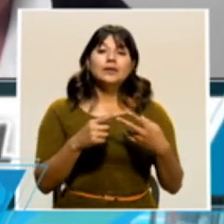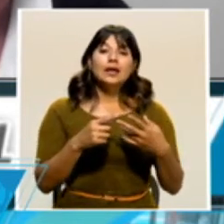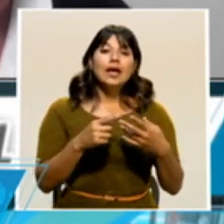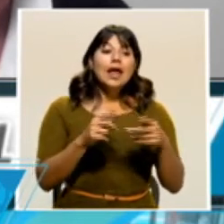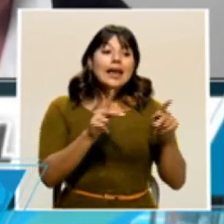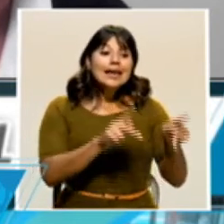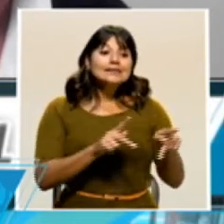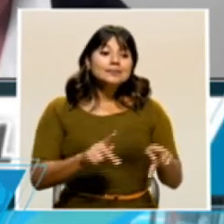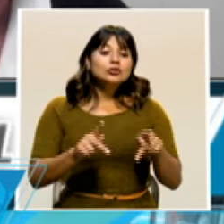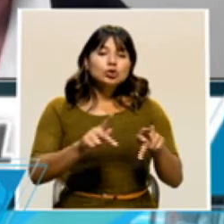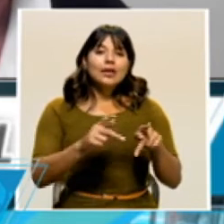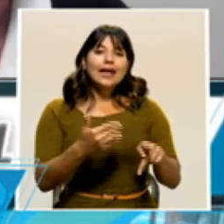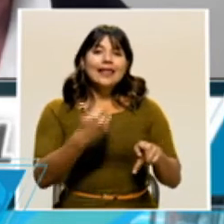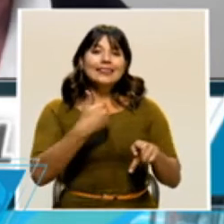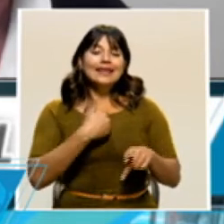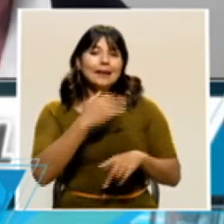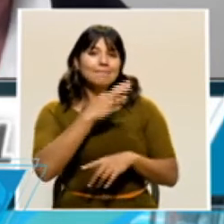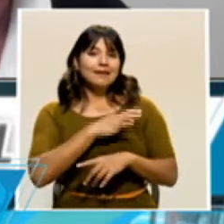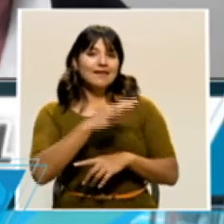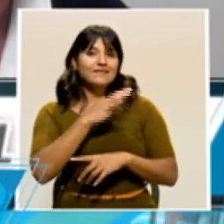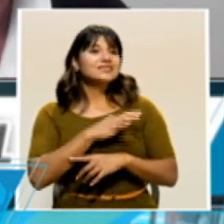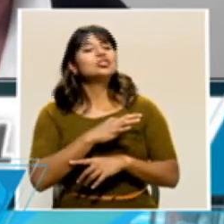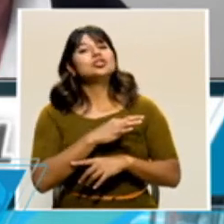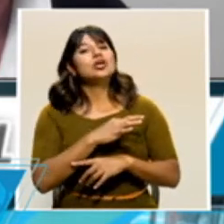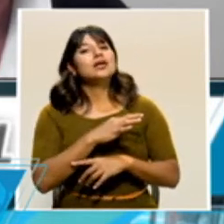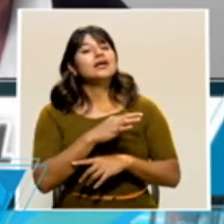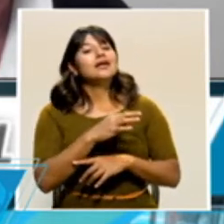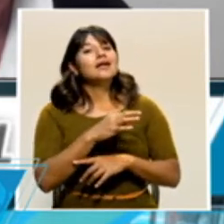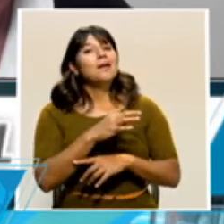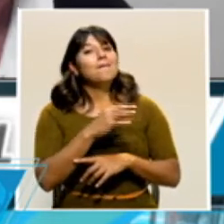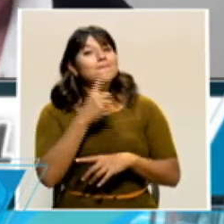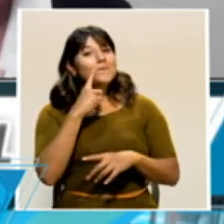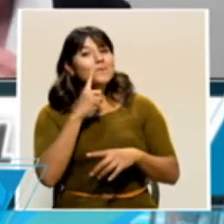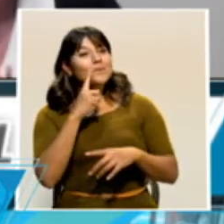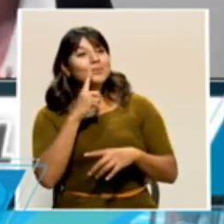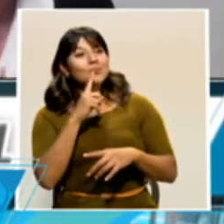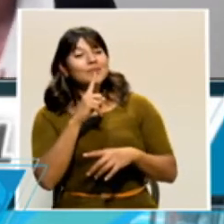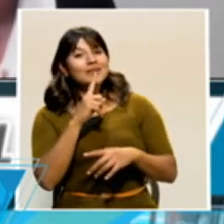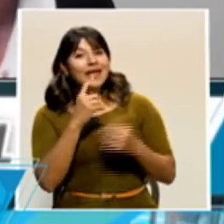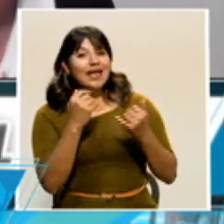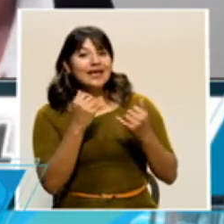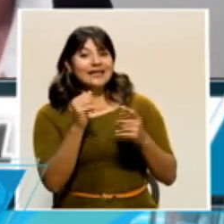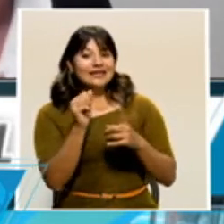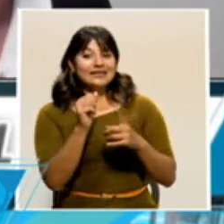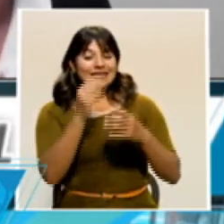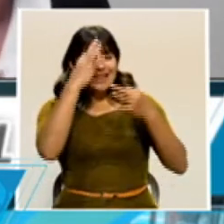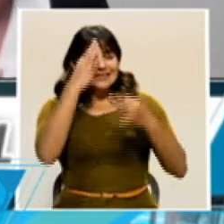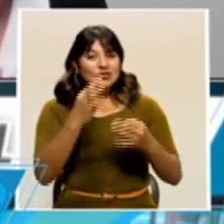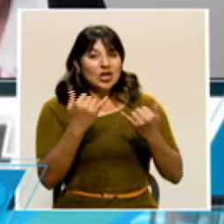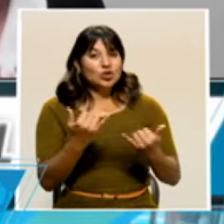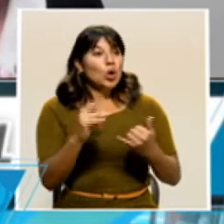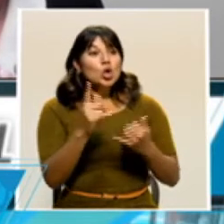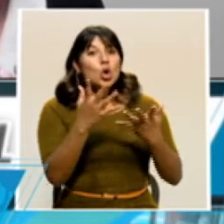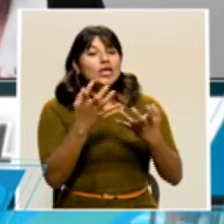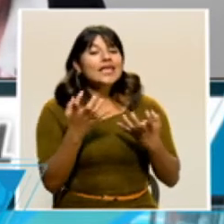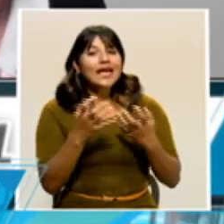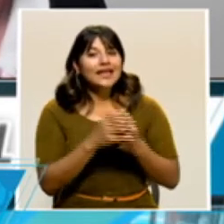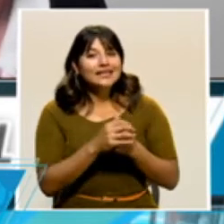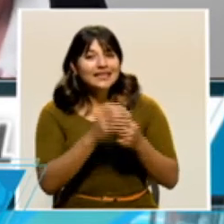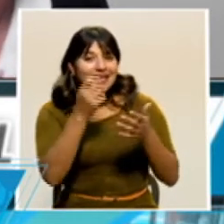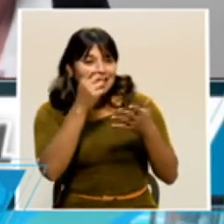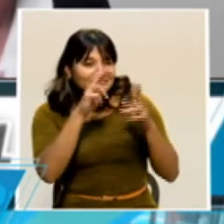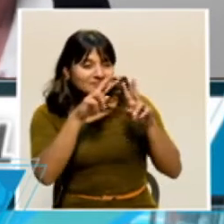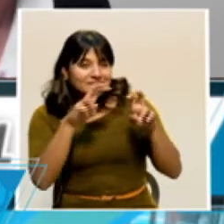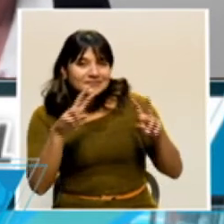se benefician no quieren que se revise. Hay una resistencia a decir, bueno, si usted me está dando un